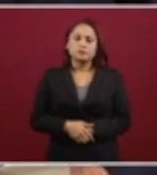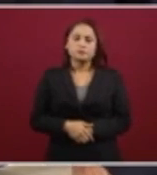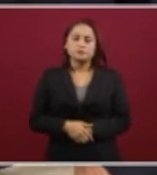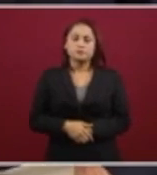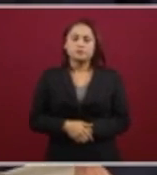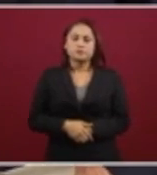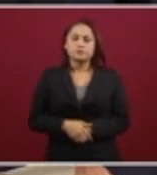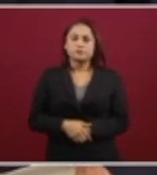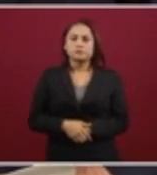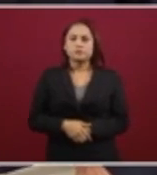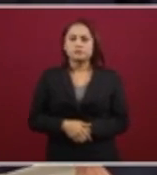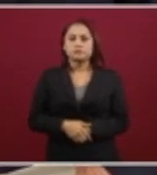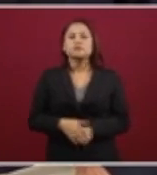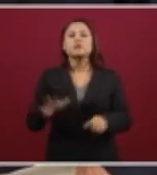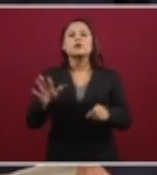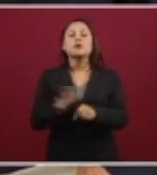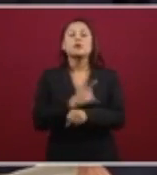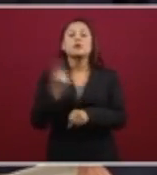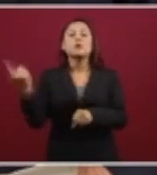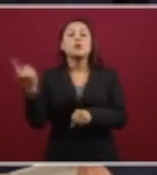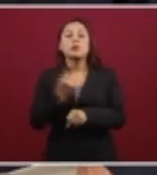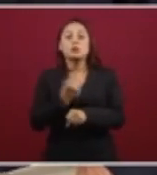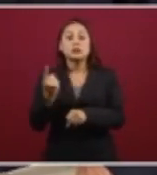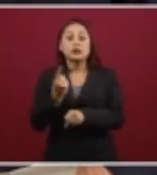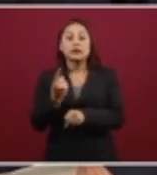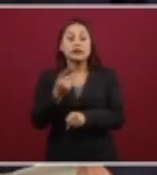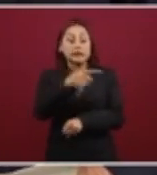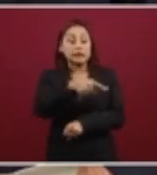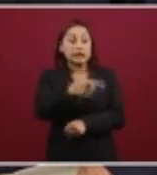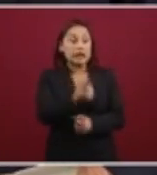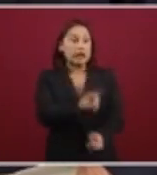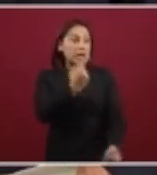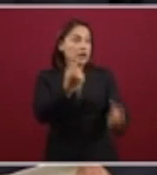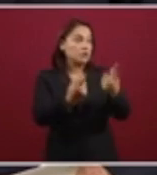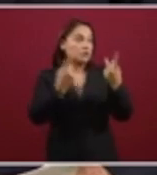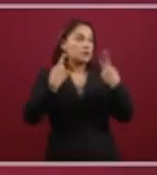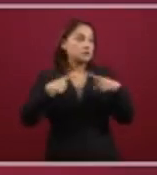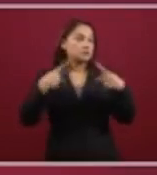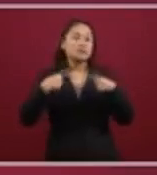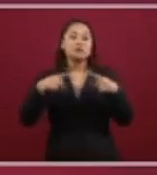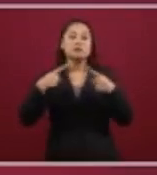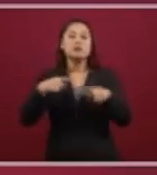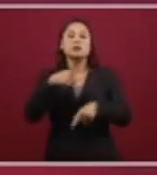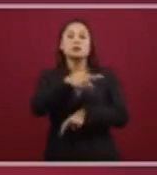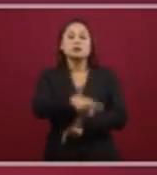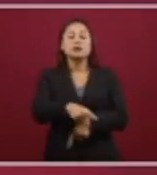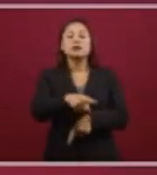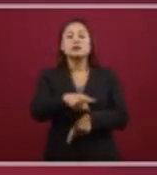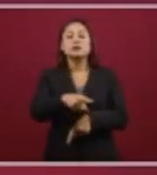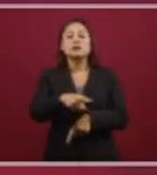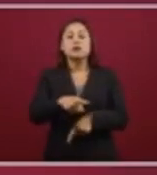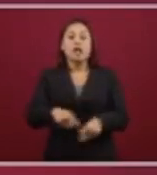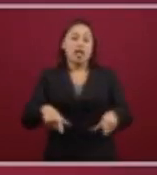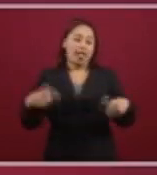con potentados que estaban acostumbrados a no pagar impuestos.